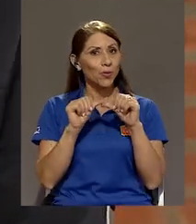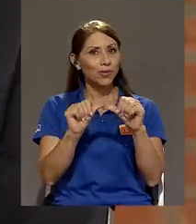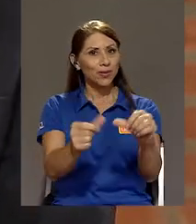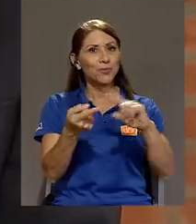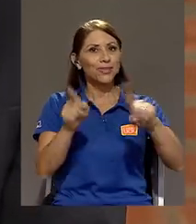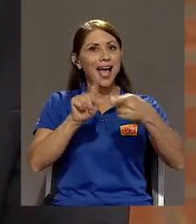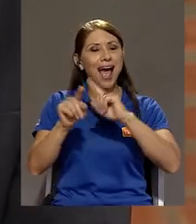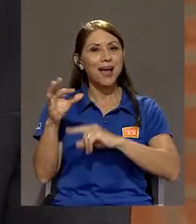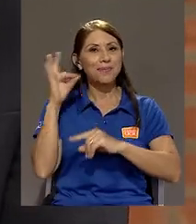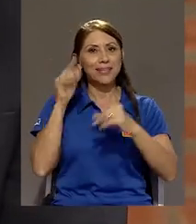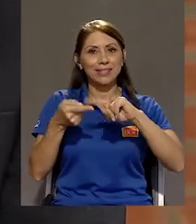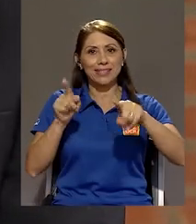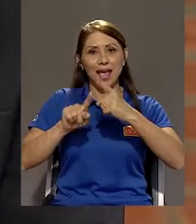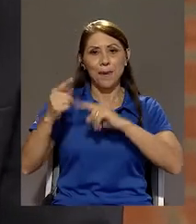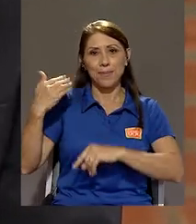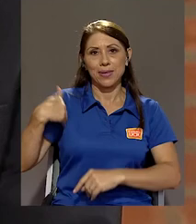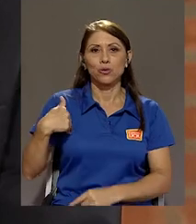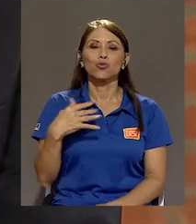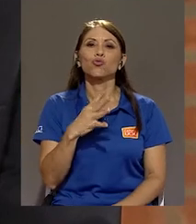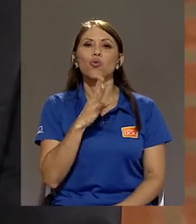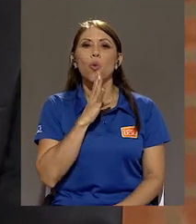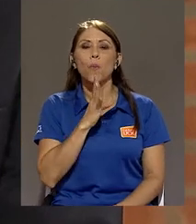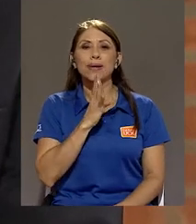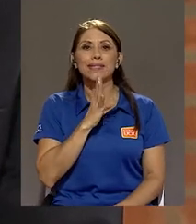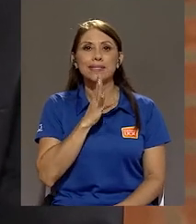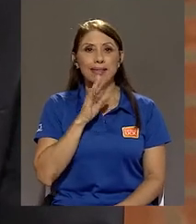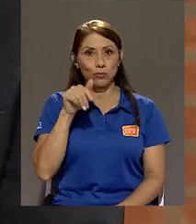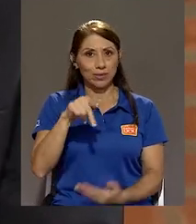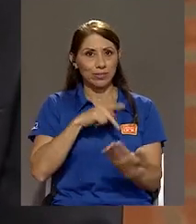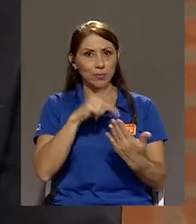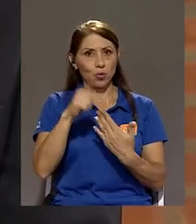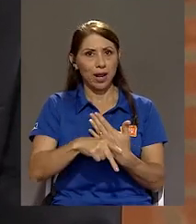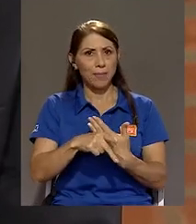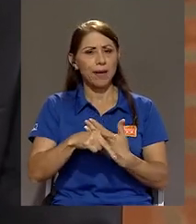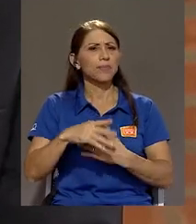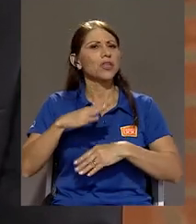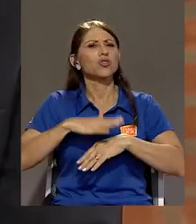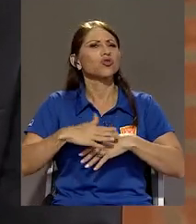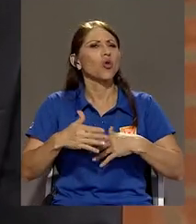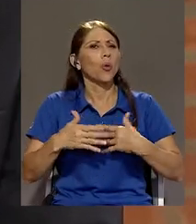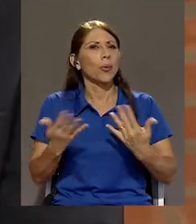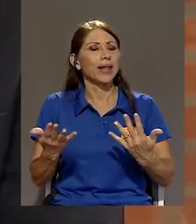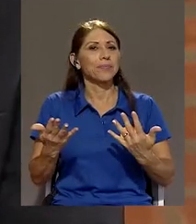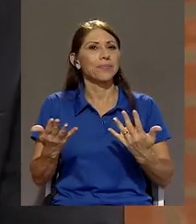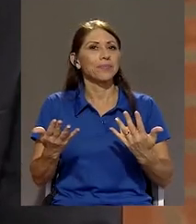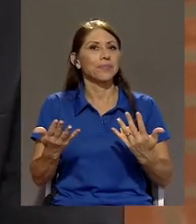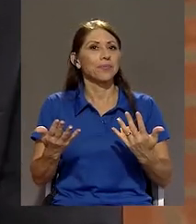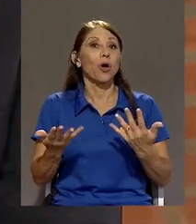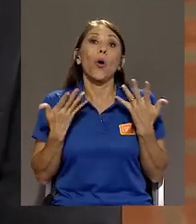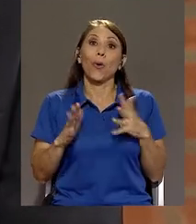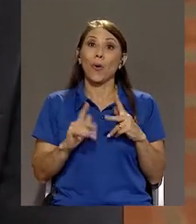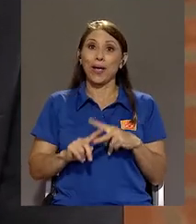Continuamos, amigas y amigos, conversando en este programa sobre,